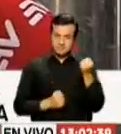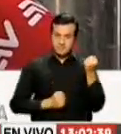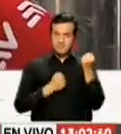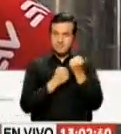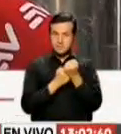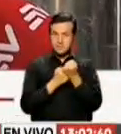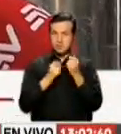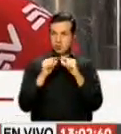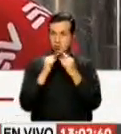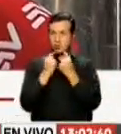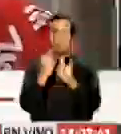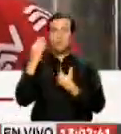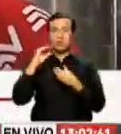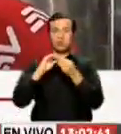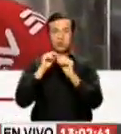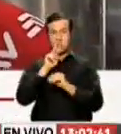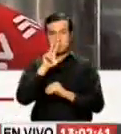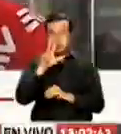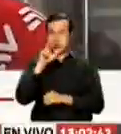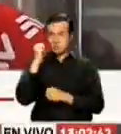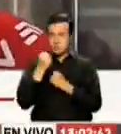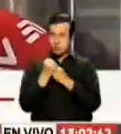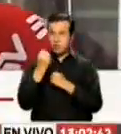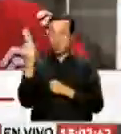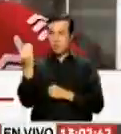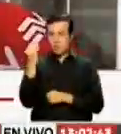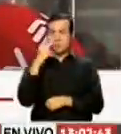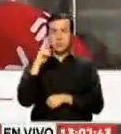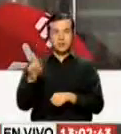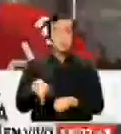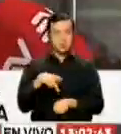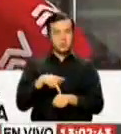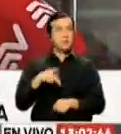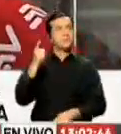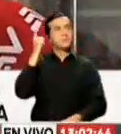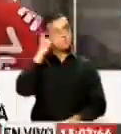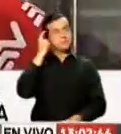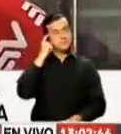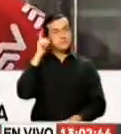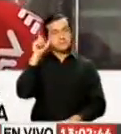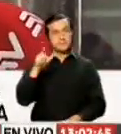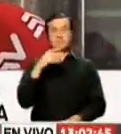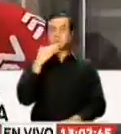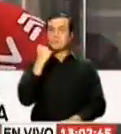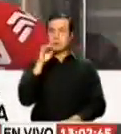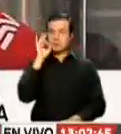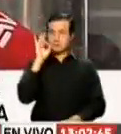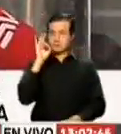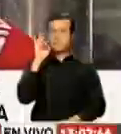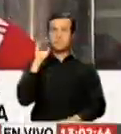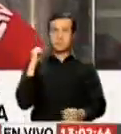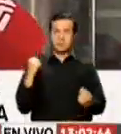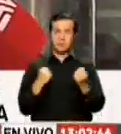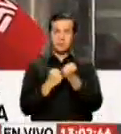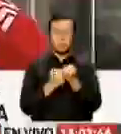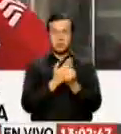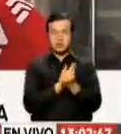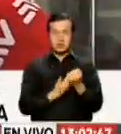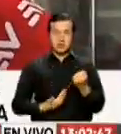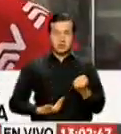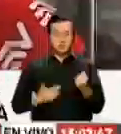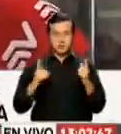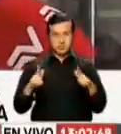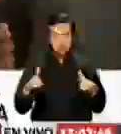nuestro movimiento de Suma, es una persona joven, profesional. Yo creo que es una de las mejores opciones para que le acompañe el presidente Moreno hasta que se